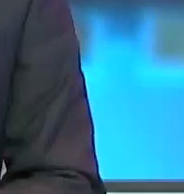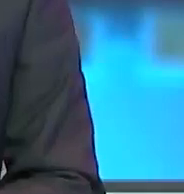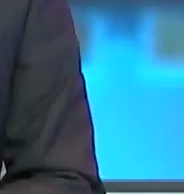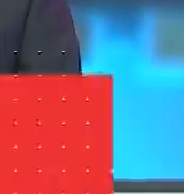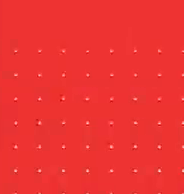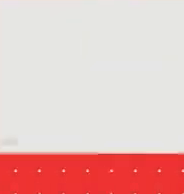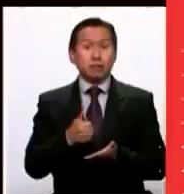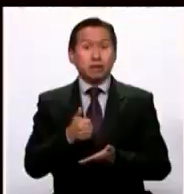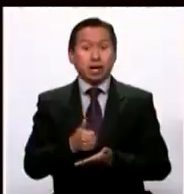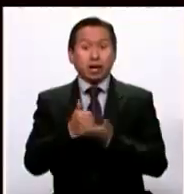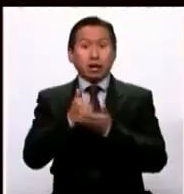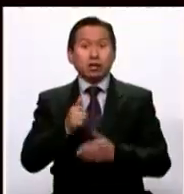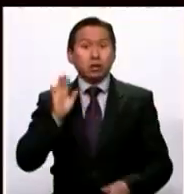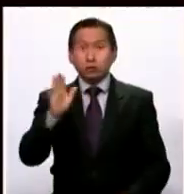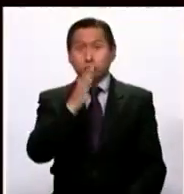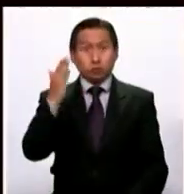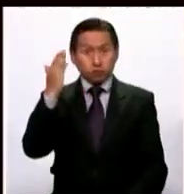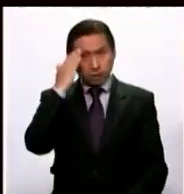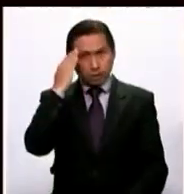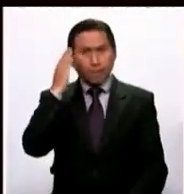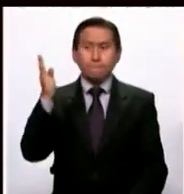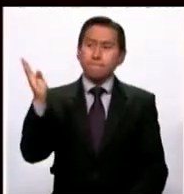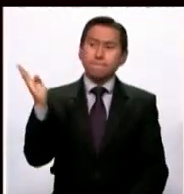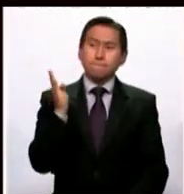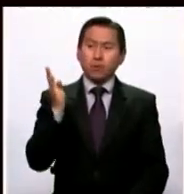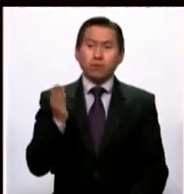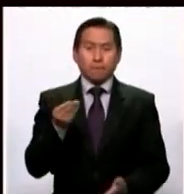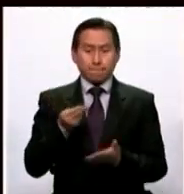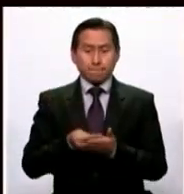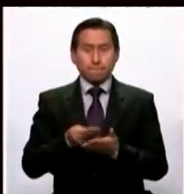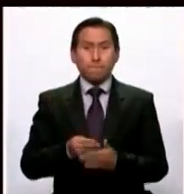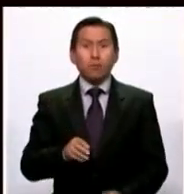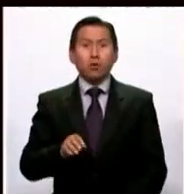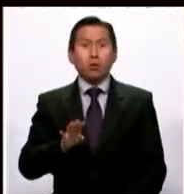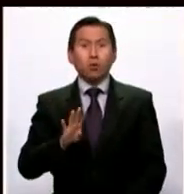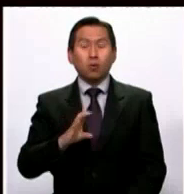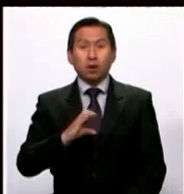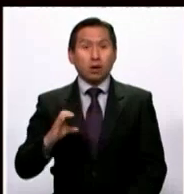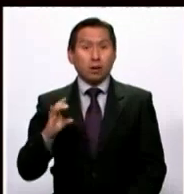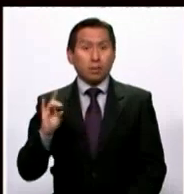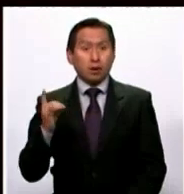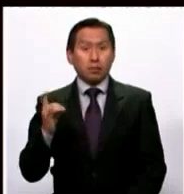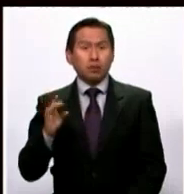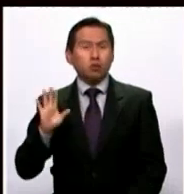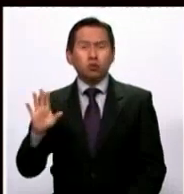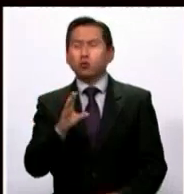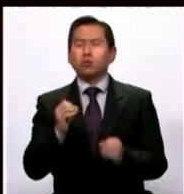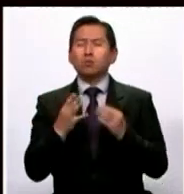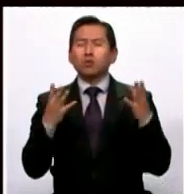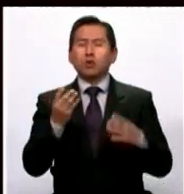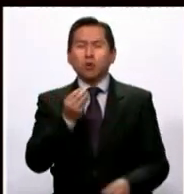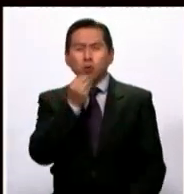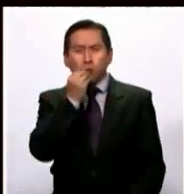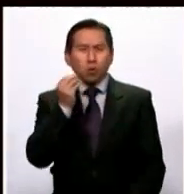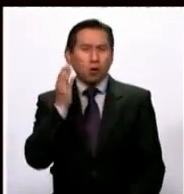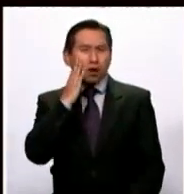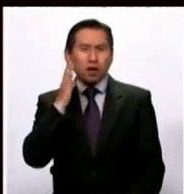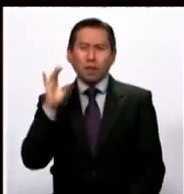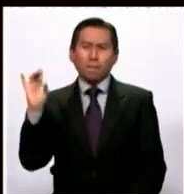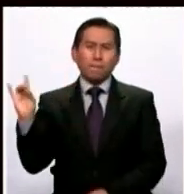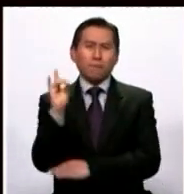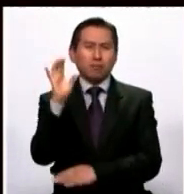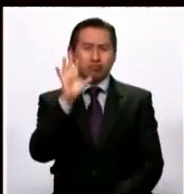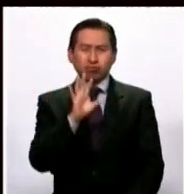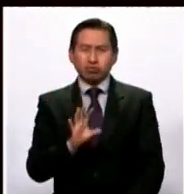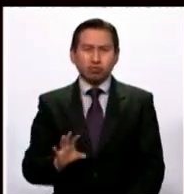Buenas tardes. En este momento la presidenta del Estado brinda un informe a la Nación. Escuchamos. Los bolivianos para tantos hogares en todo el país.